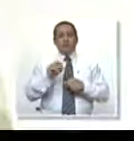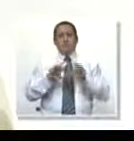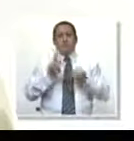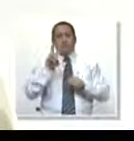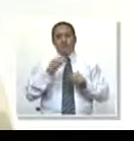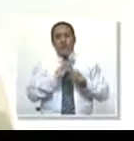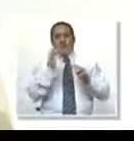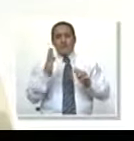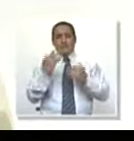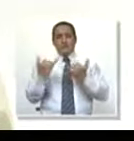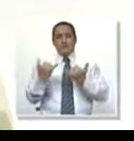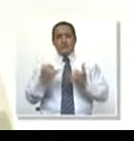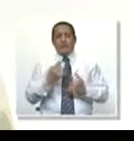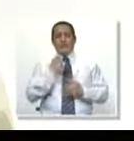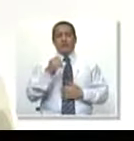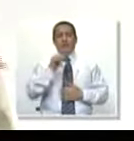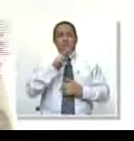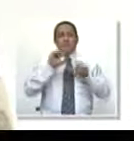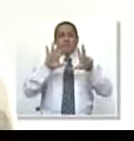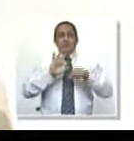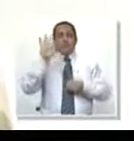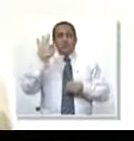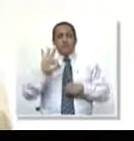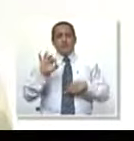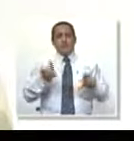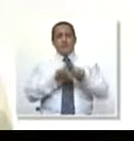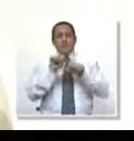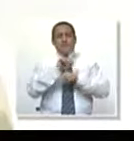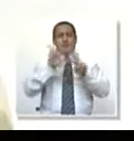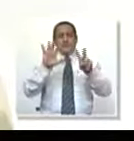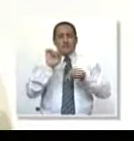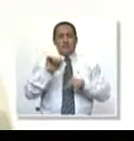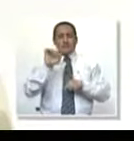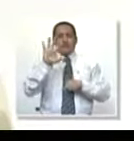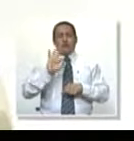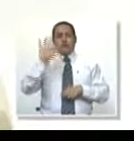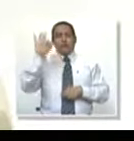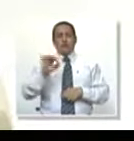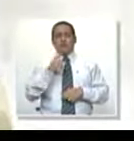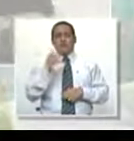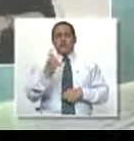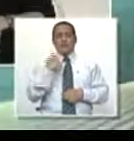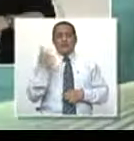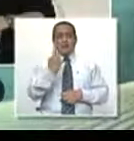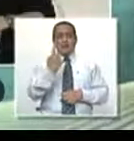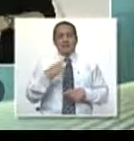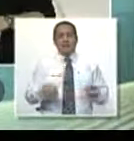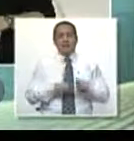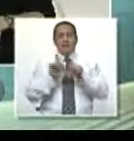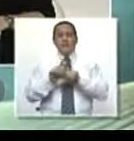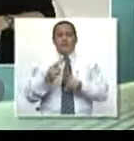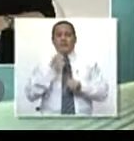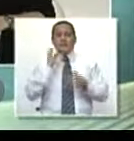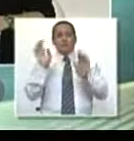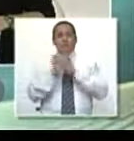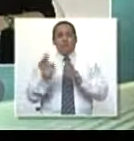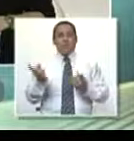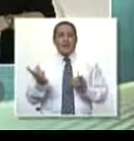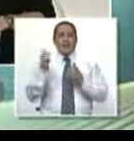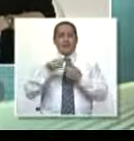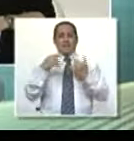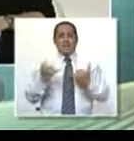2002 a la fecha de 28 por a 17.5 por que es el promedio nacional sin embargo Pues